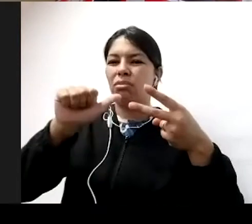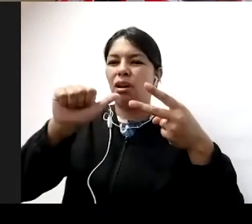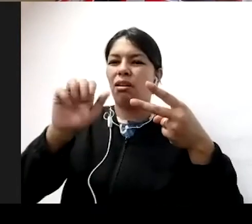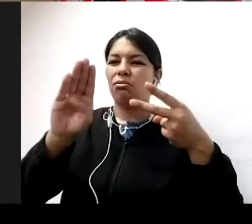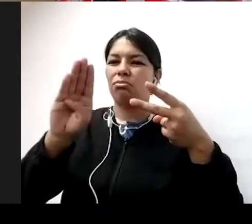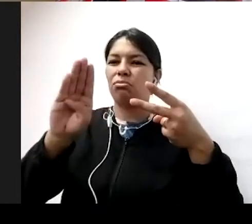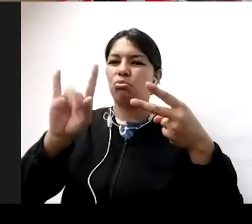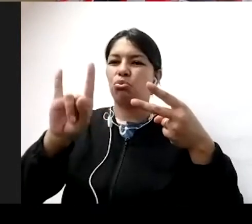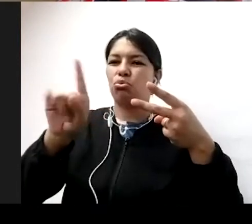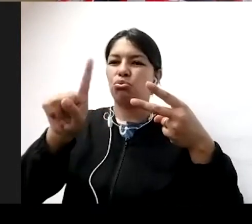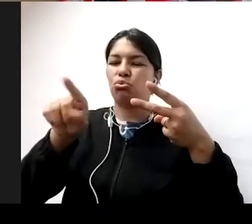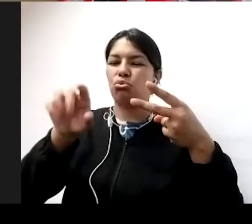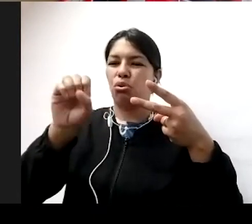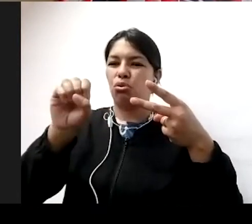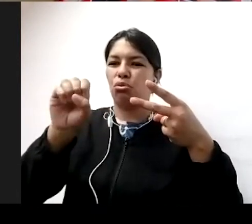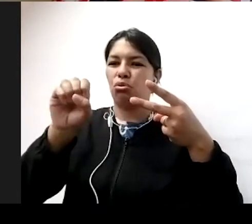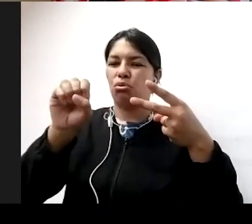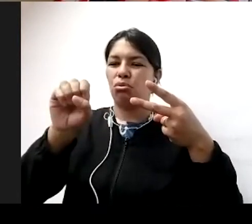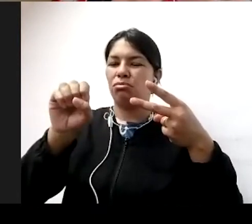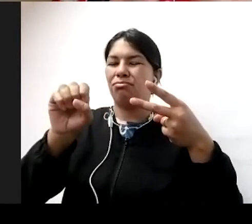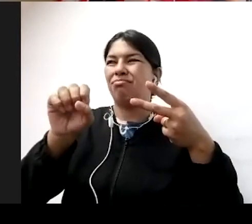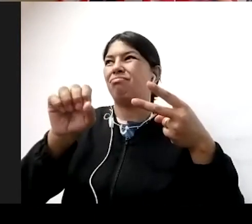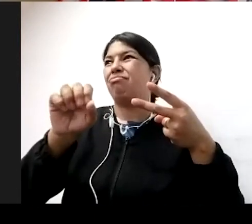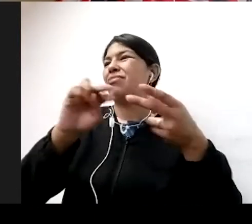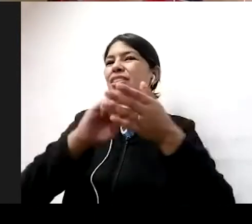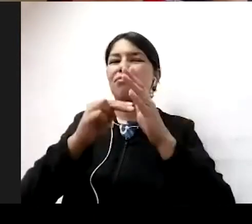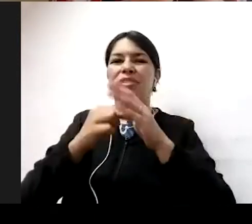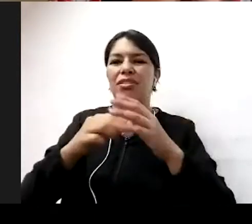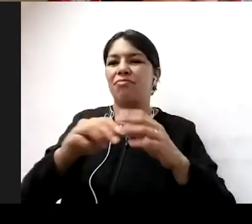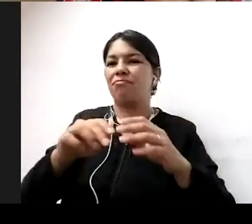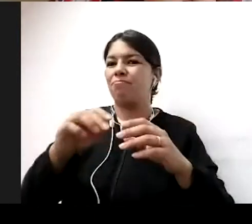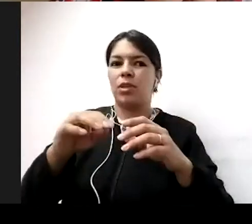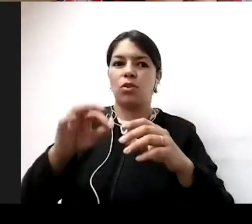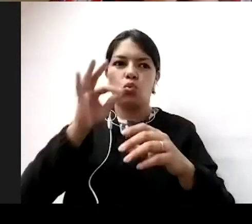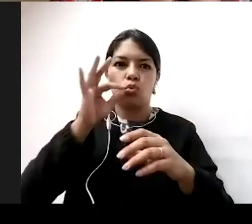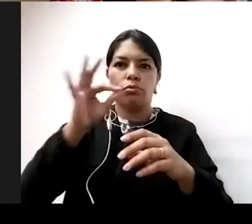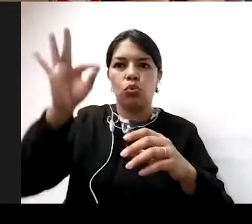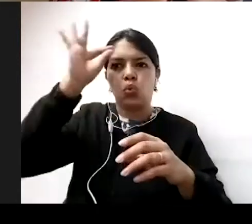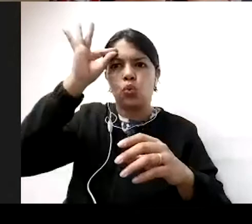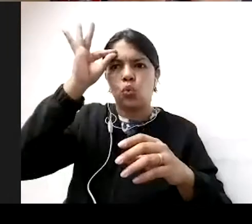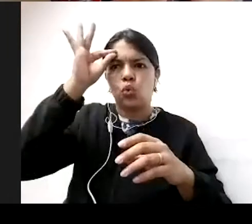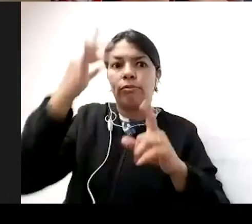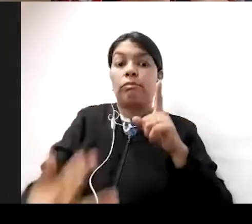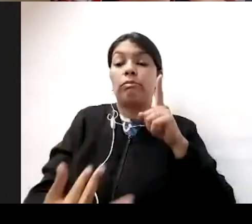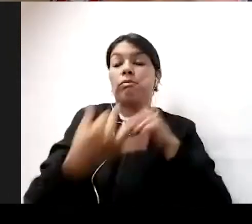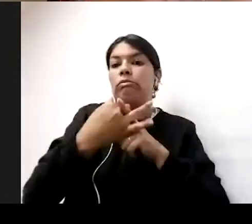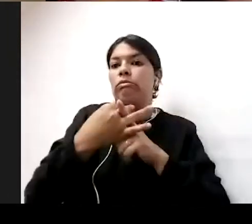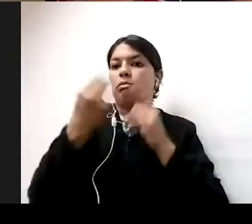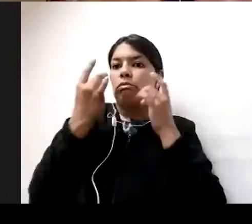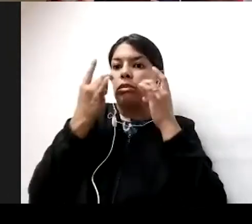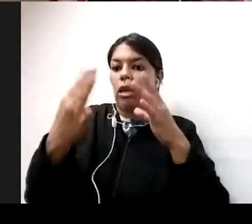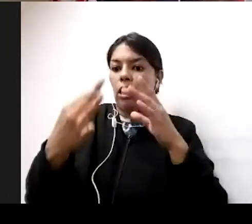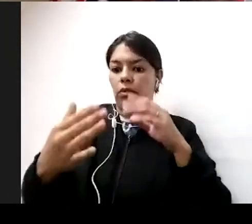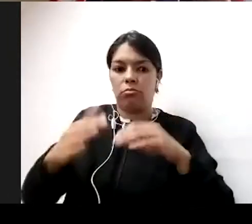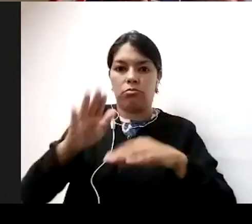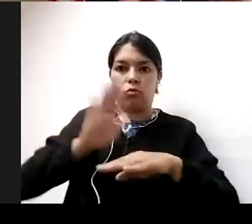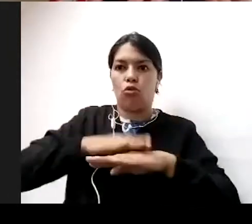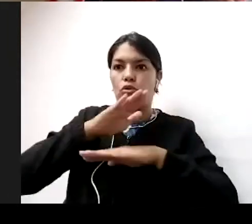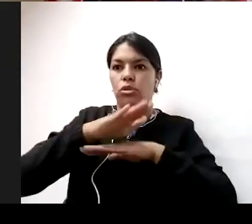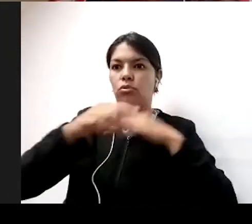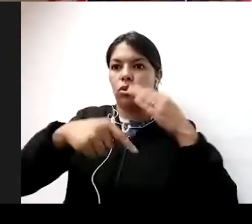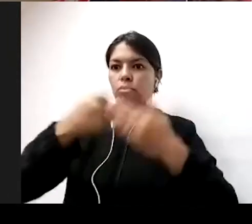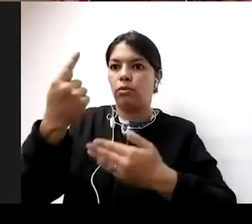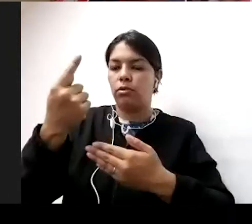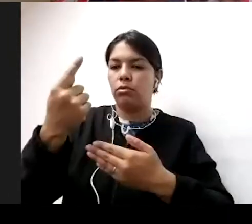con las drogas en la que se producen consecuencias negativas inmediatas para el consumidor y su entorno. Por ejemplo,